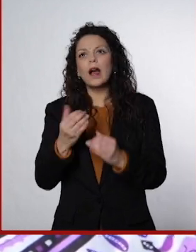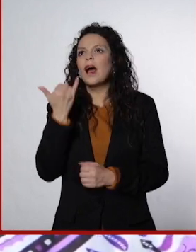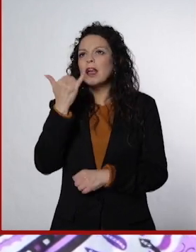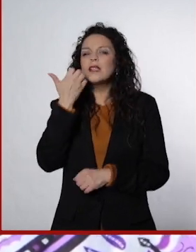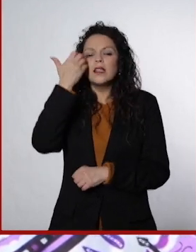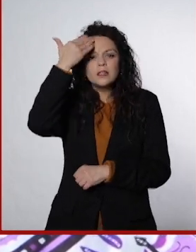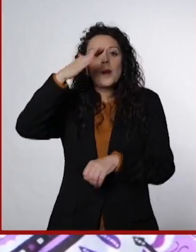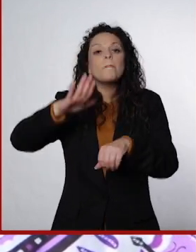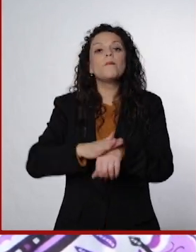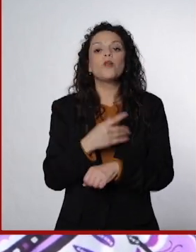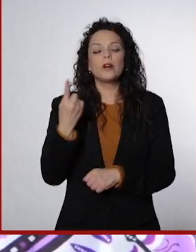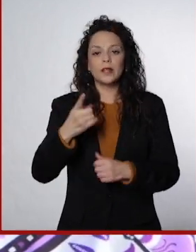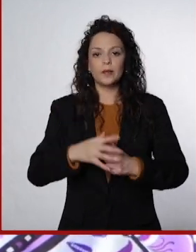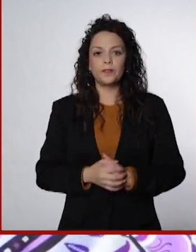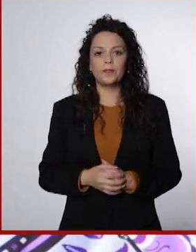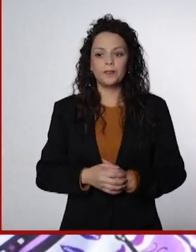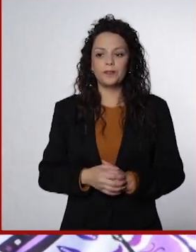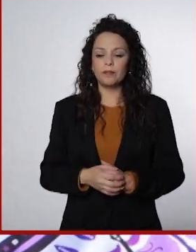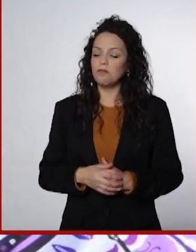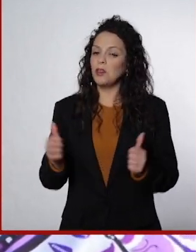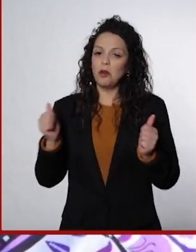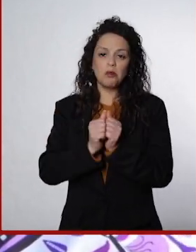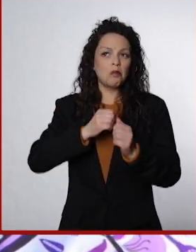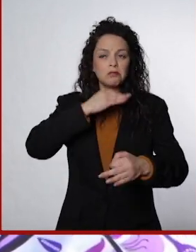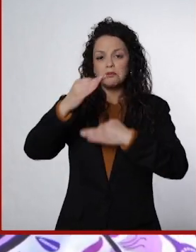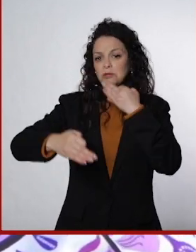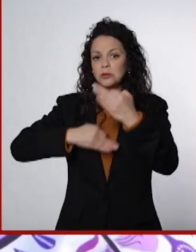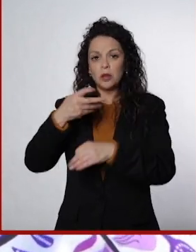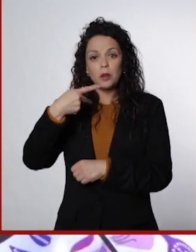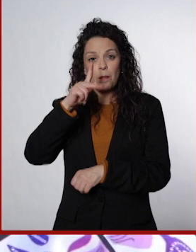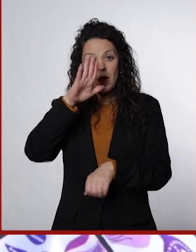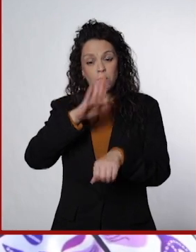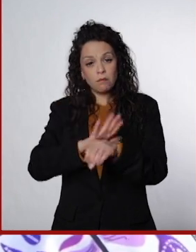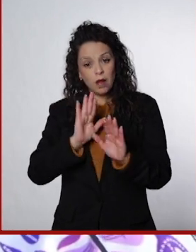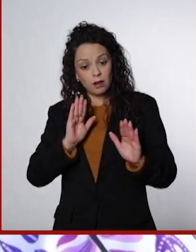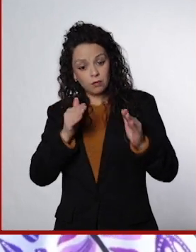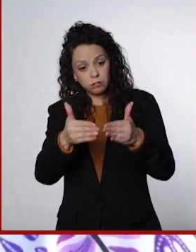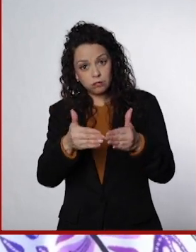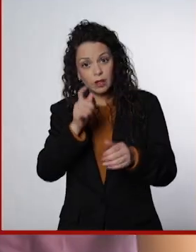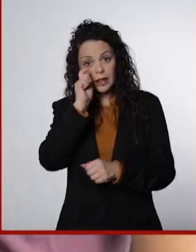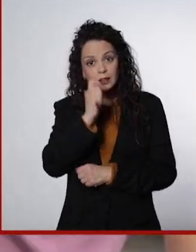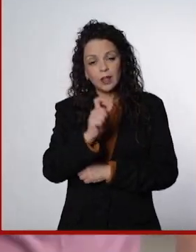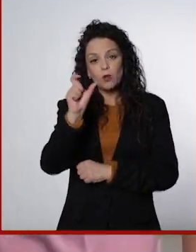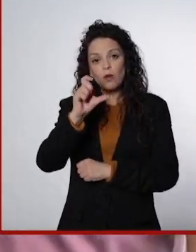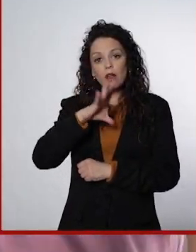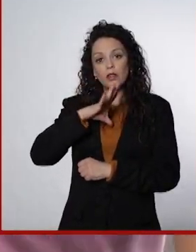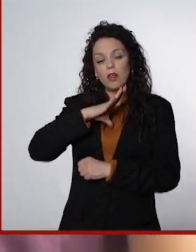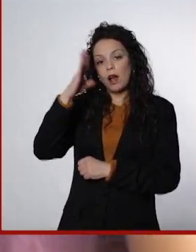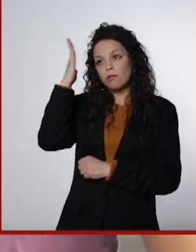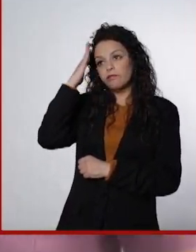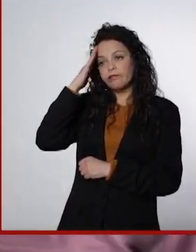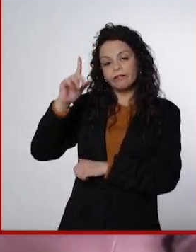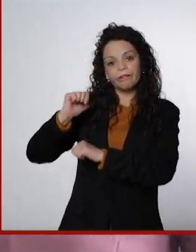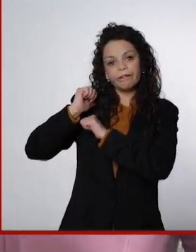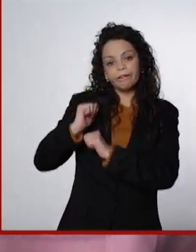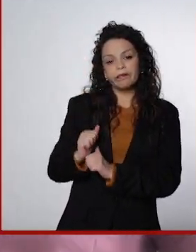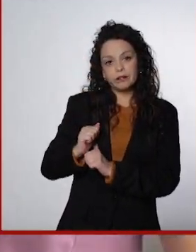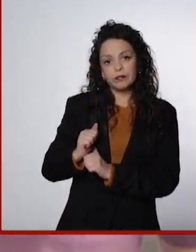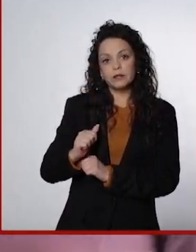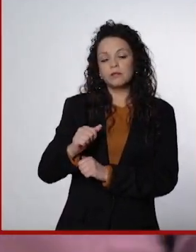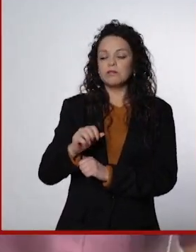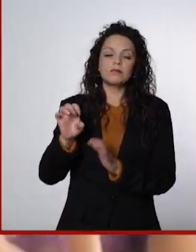qué? Potencialmente con todo el mundo, pero en particular yo he visto que con las figuras de autoridad, ya sea quienes te estén criando,